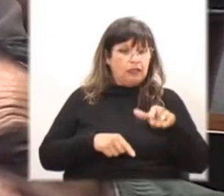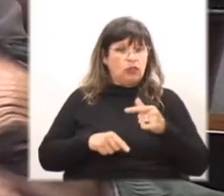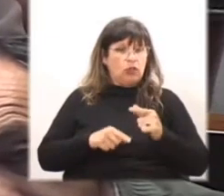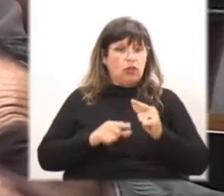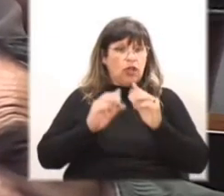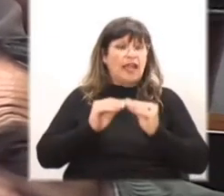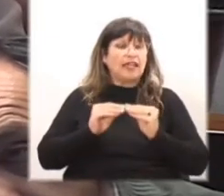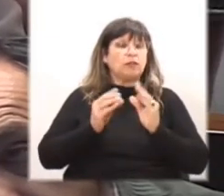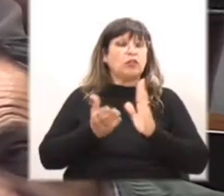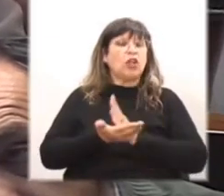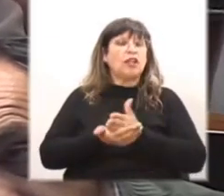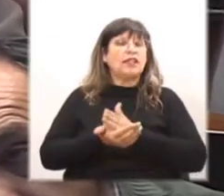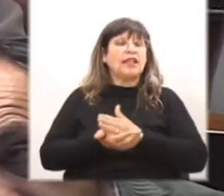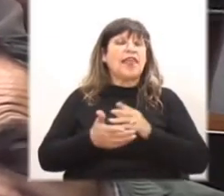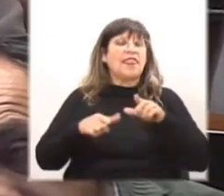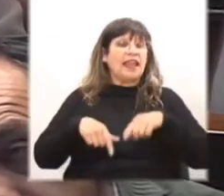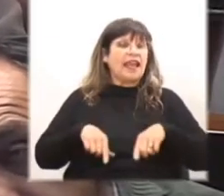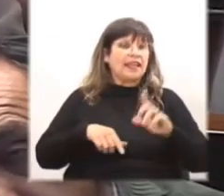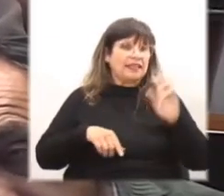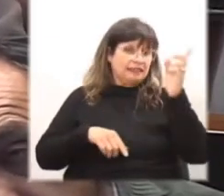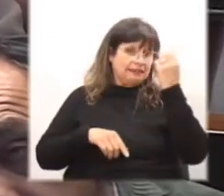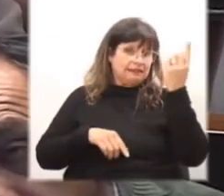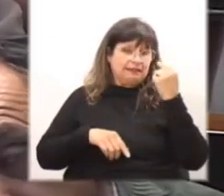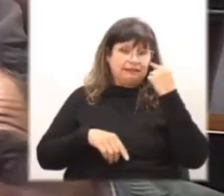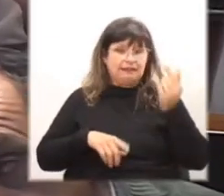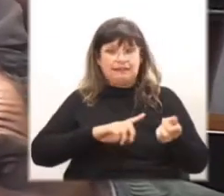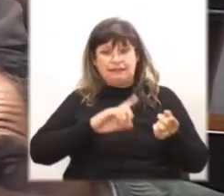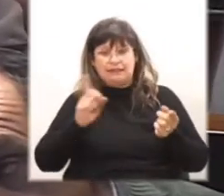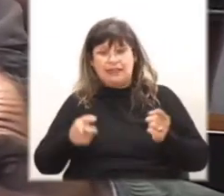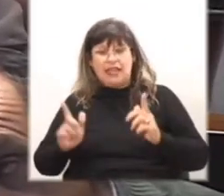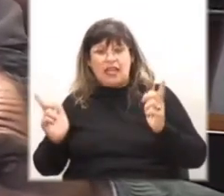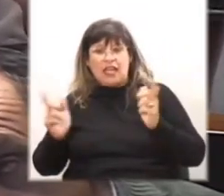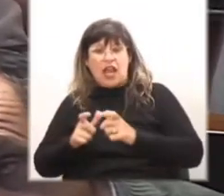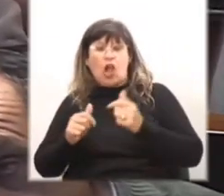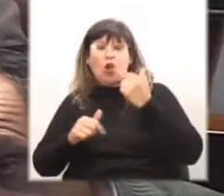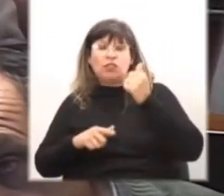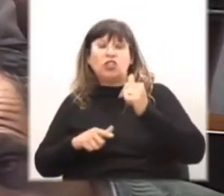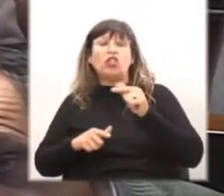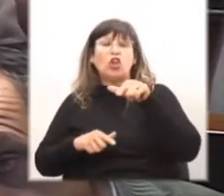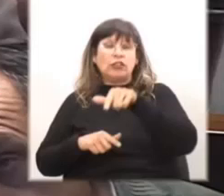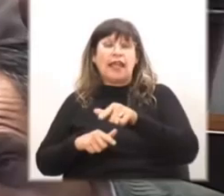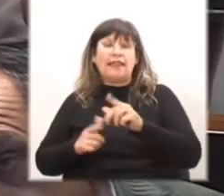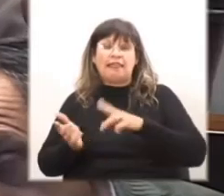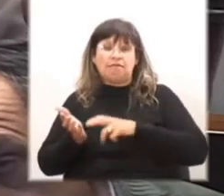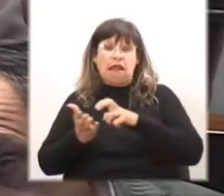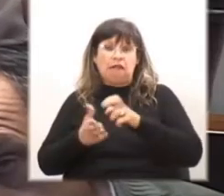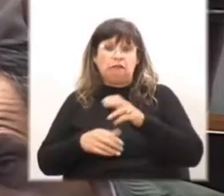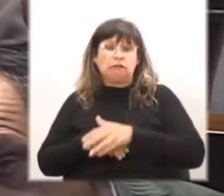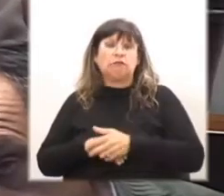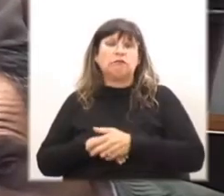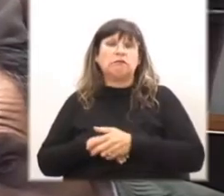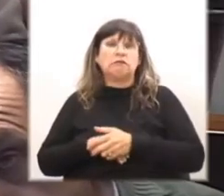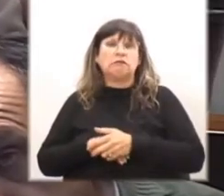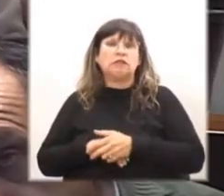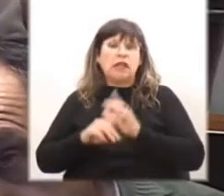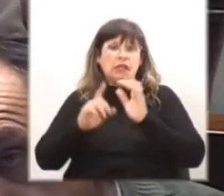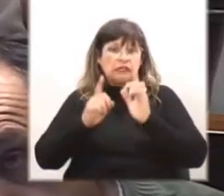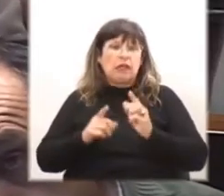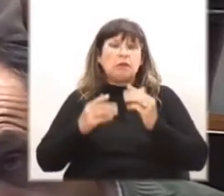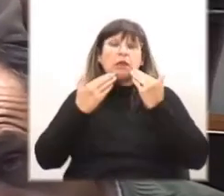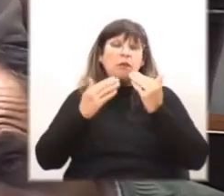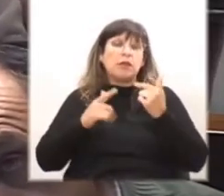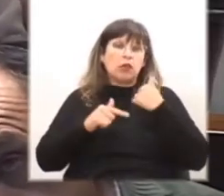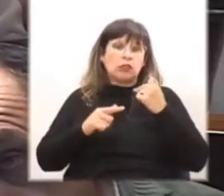Asuntos Limítrofes de la Cancillería y la Comisión Técnica Mixta de Salto Grande. También preguntamos